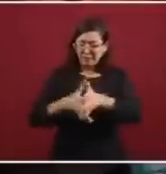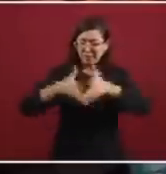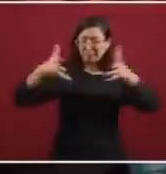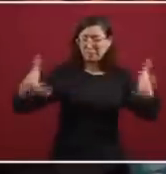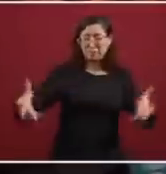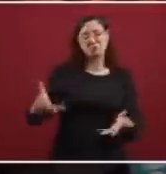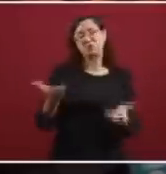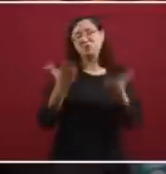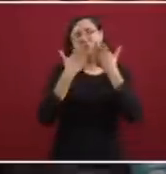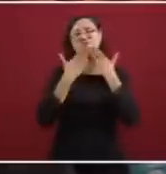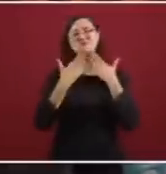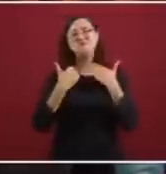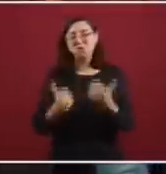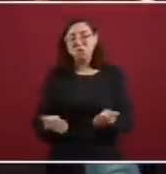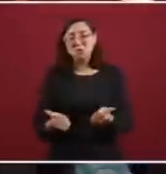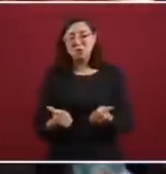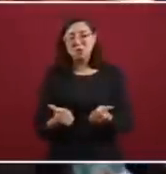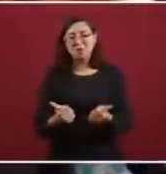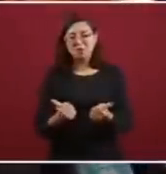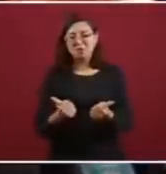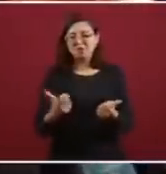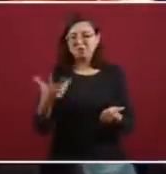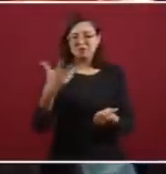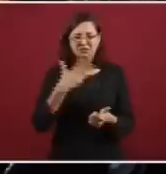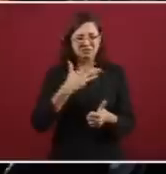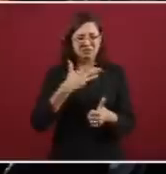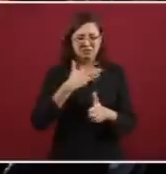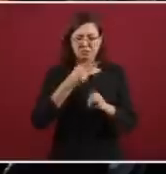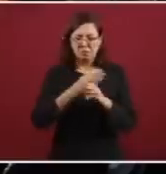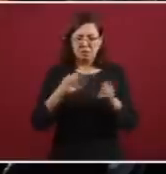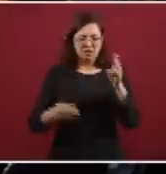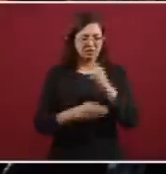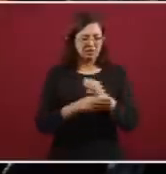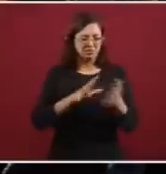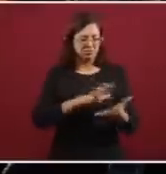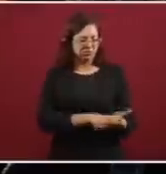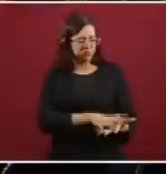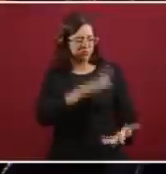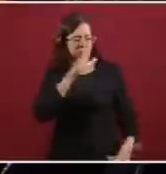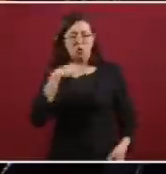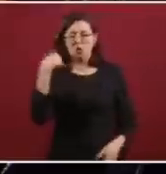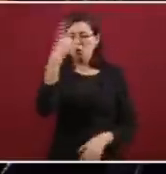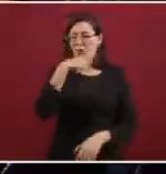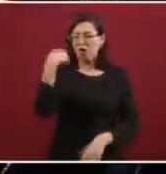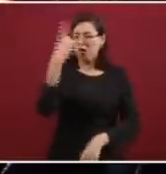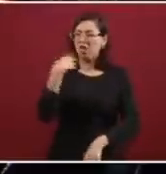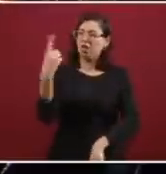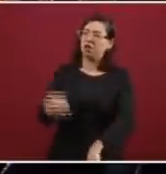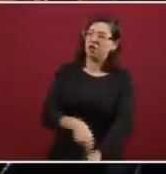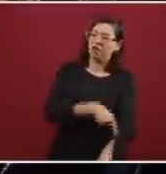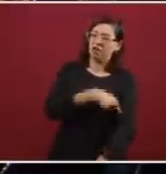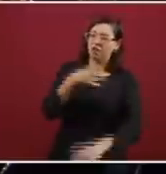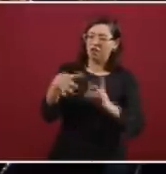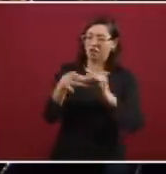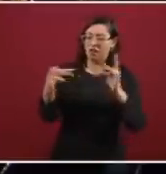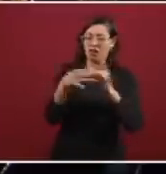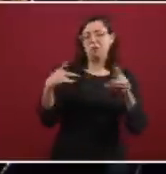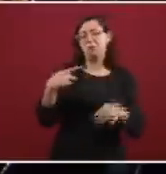Y en la notificación, traigo mucho material, podría pasarme horas diciendo, pero voy a tratar de acotar por respeto a todos